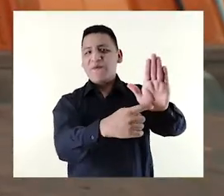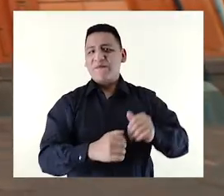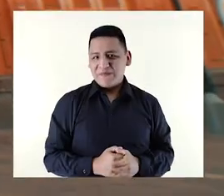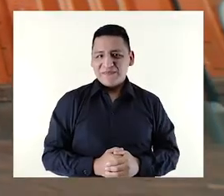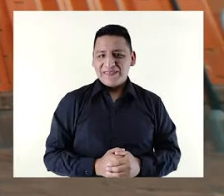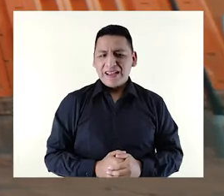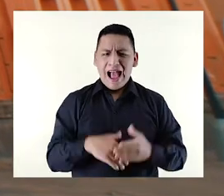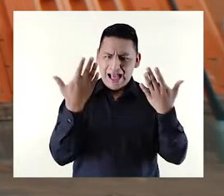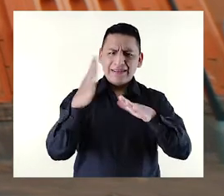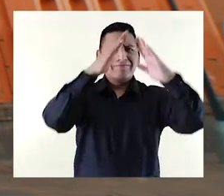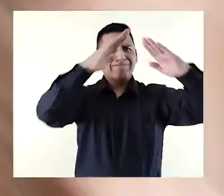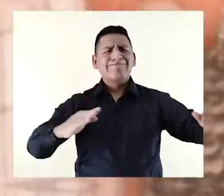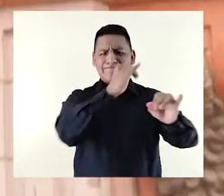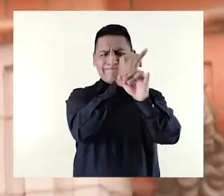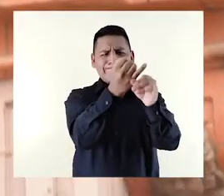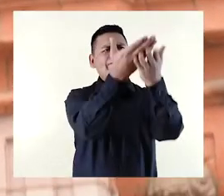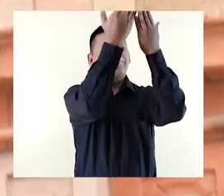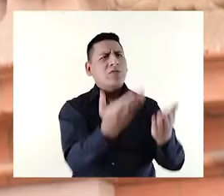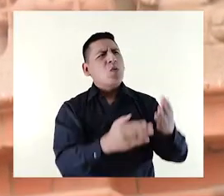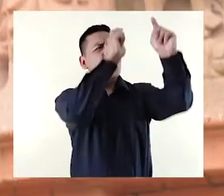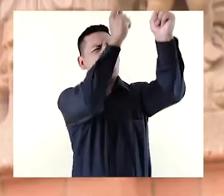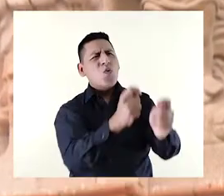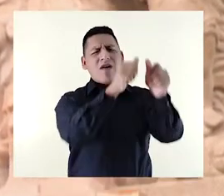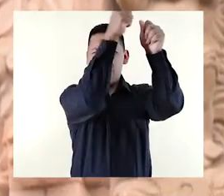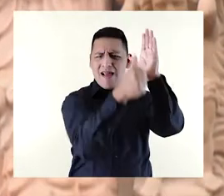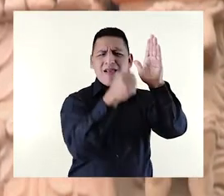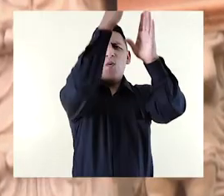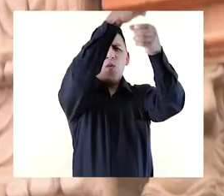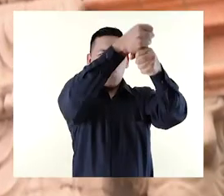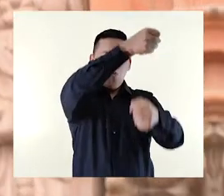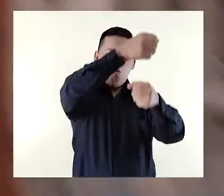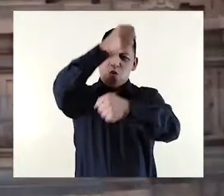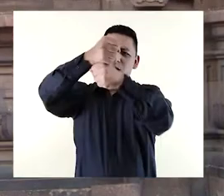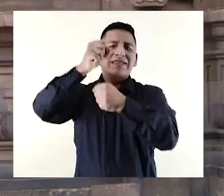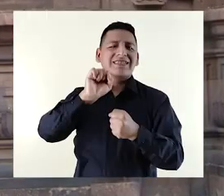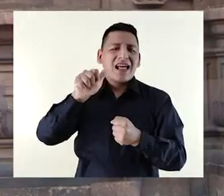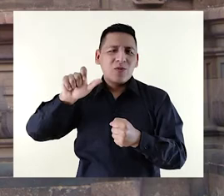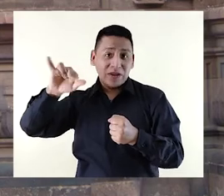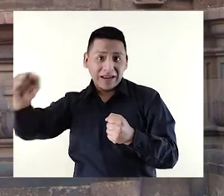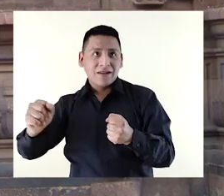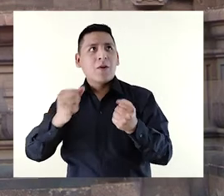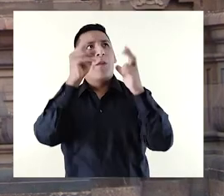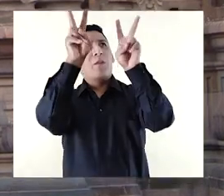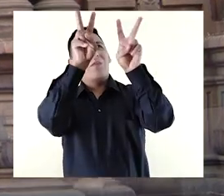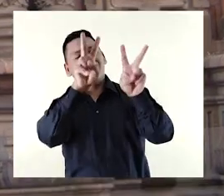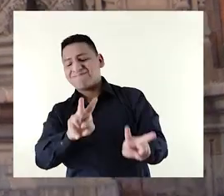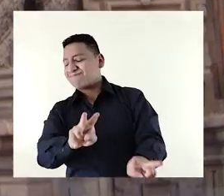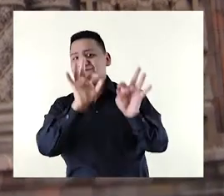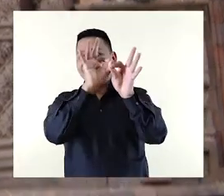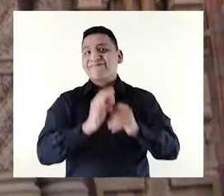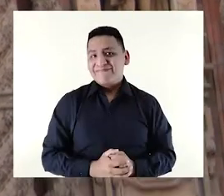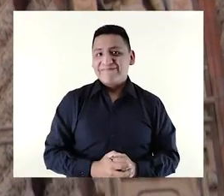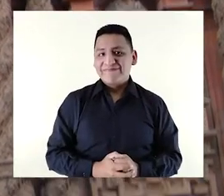Ya habían construido una ermita aquí, llena de relieves y molduras como en las columnas salomónicas a los lados. Es una invitación a